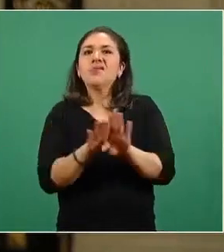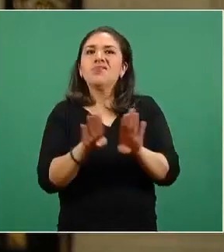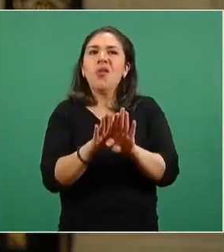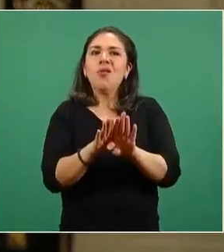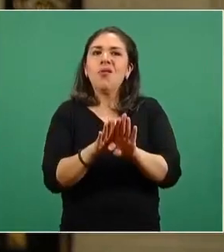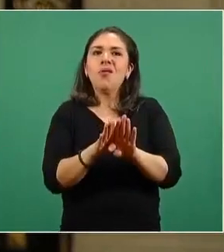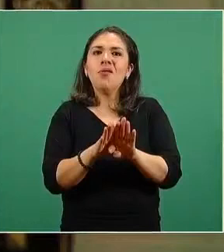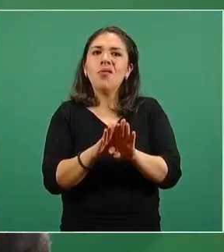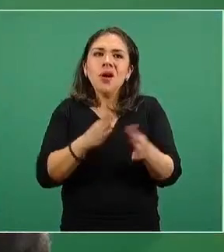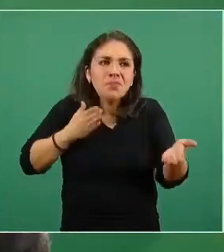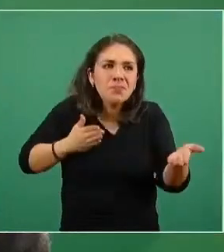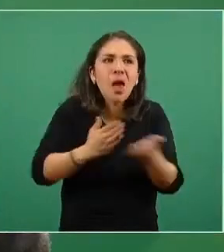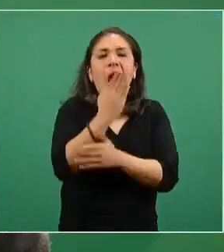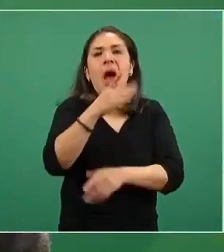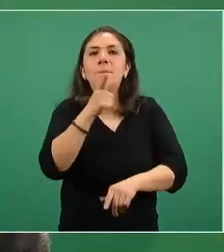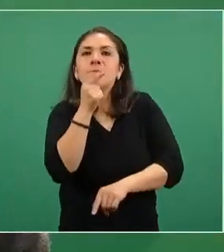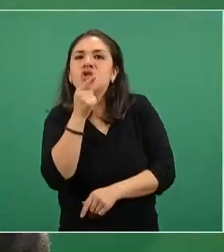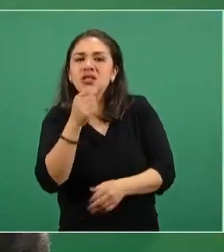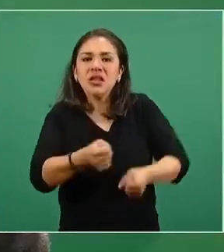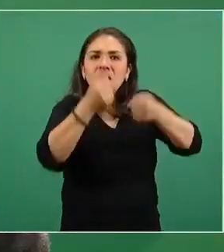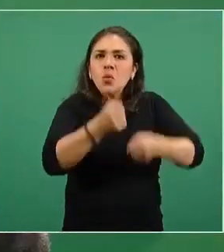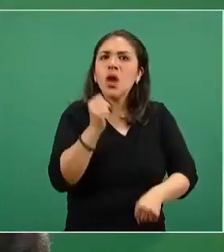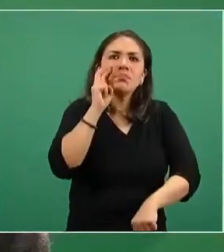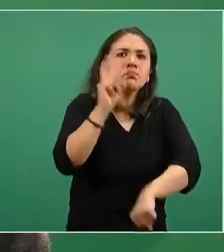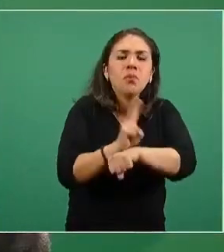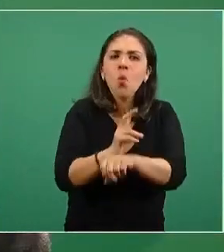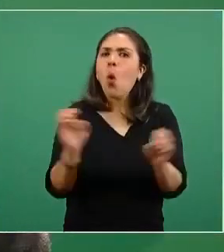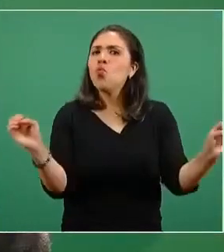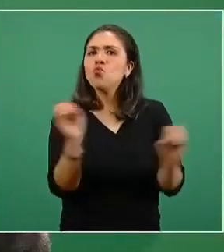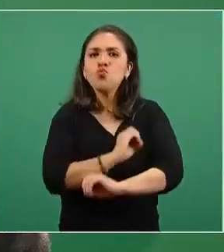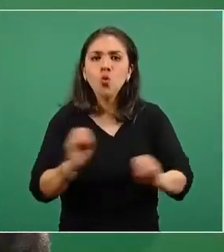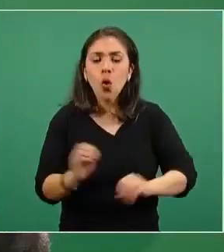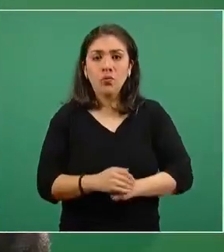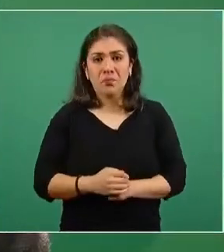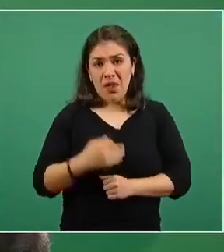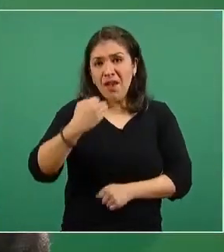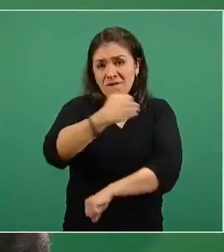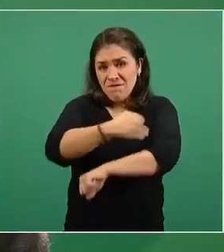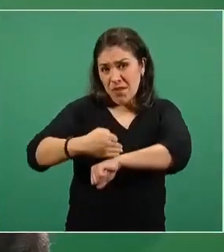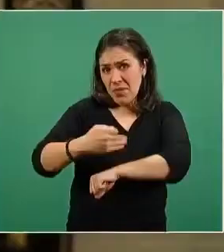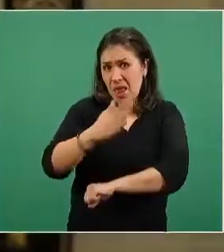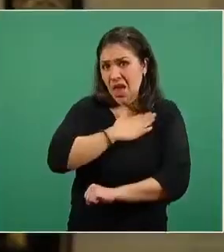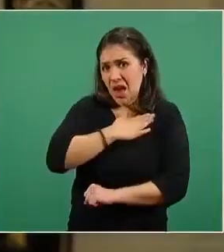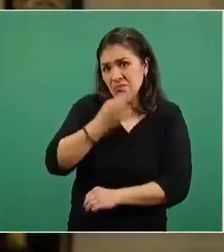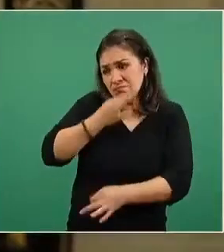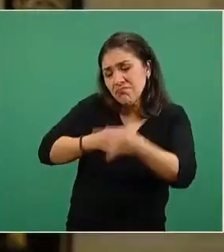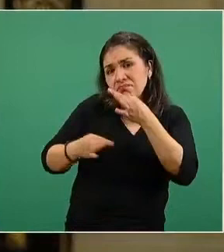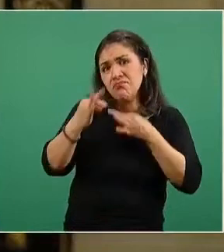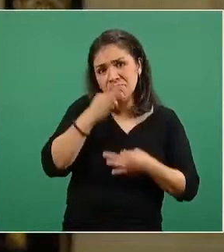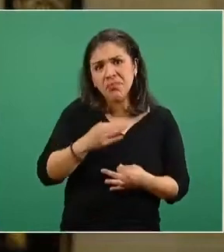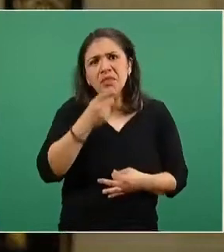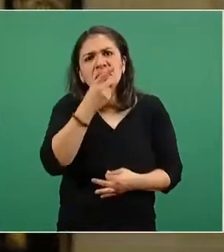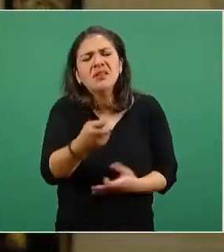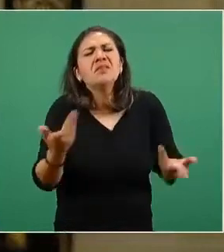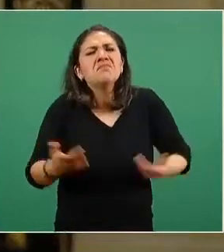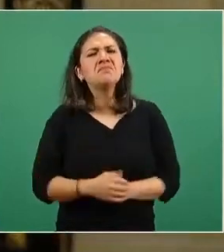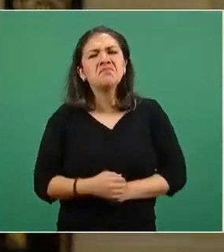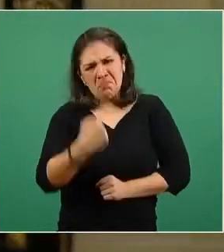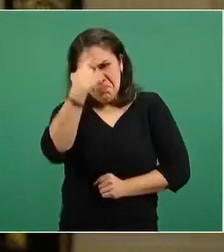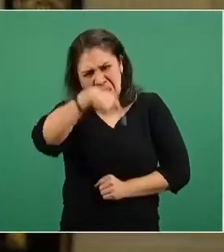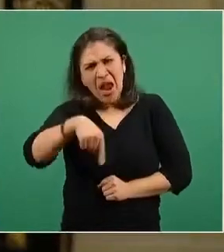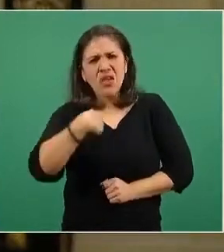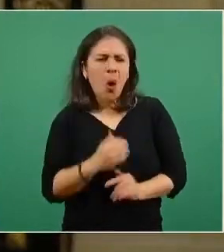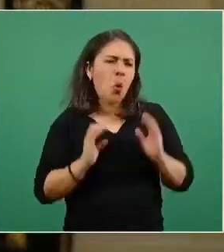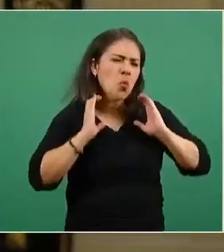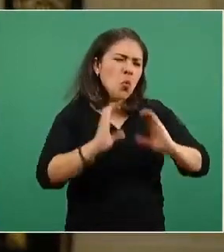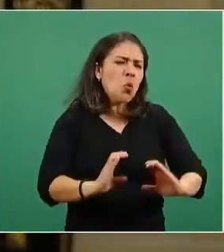ni llegó operativo de seguridad. Las familias que nos hacen estos señalamientos dicen, bueno, ¿de qué sirve que nosotros nos